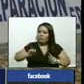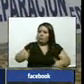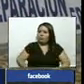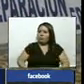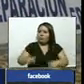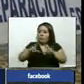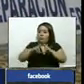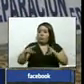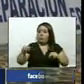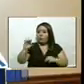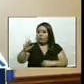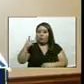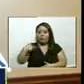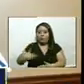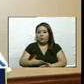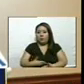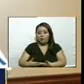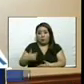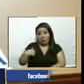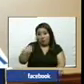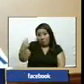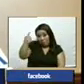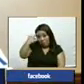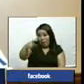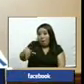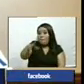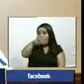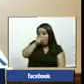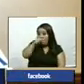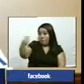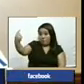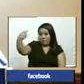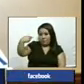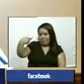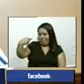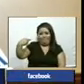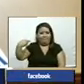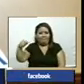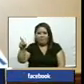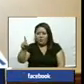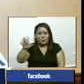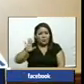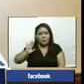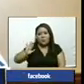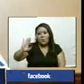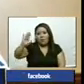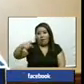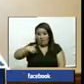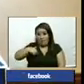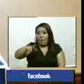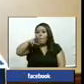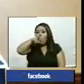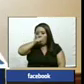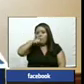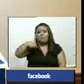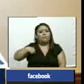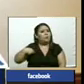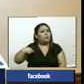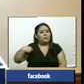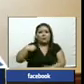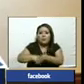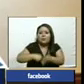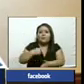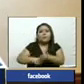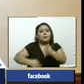por la muerte de sus hijos. Creen que nos van a callar y eso nunca, nunca jamás me van a callar porque yo sigo